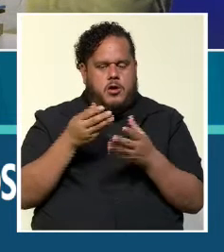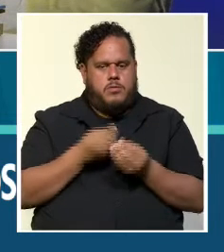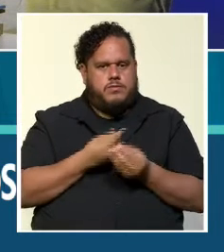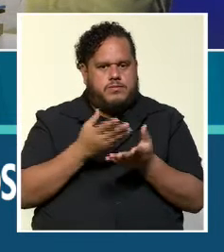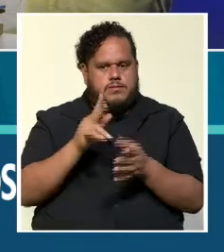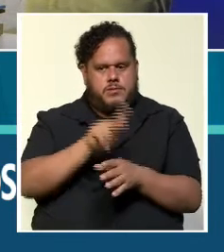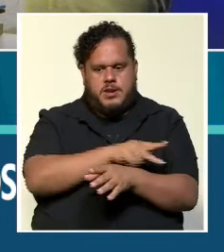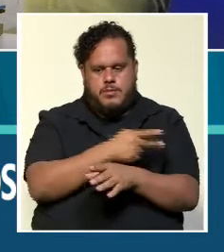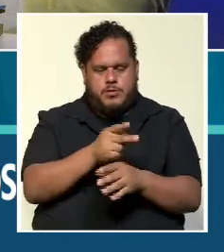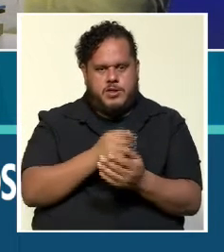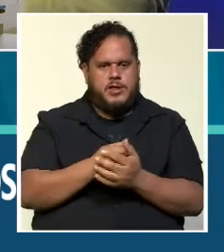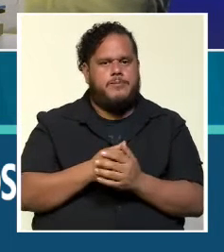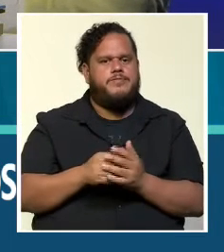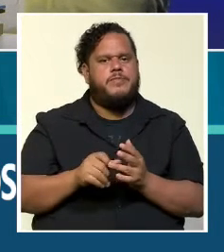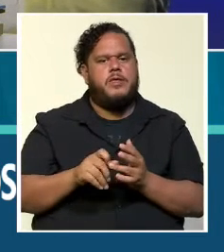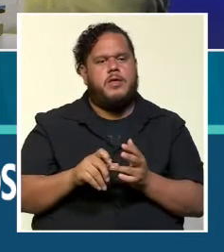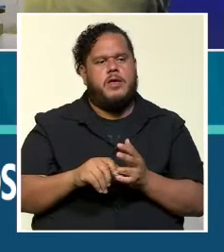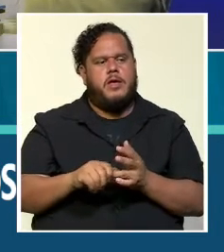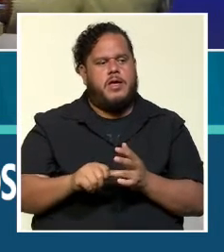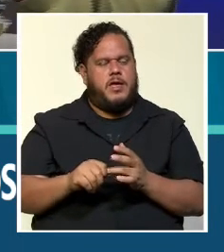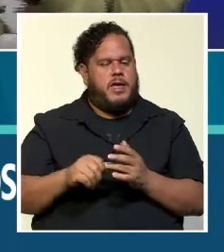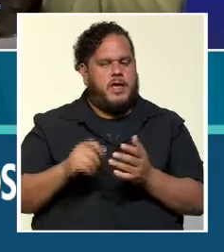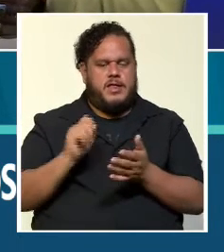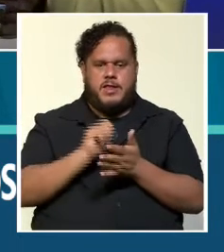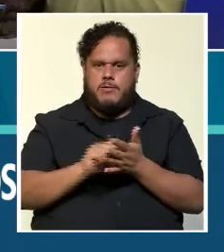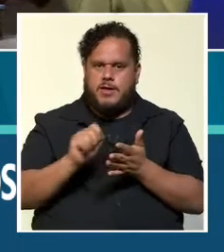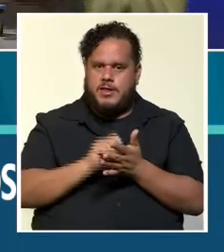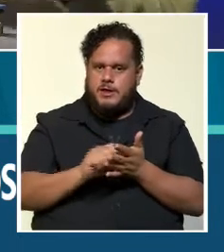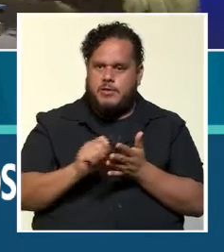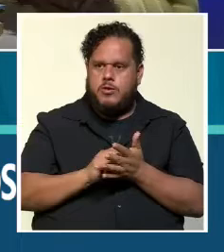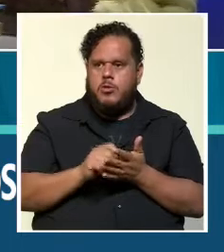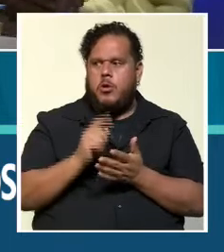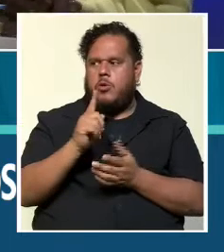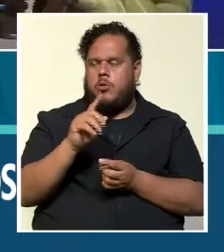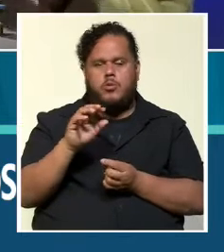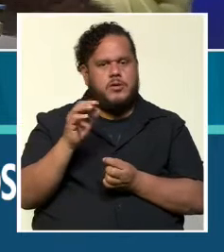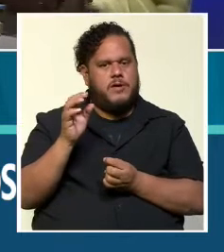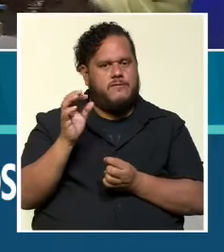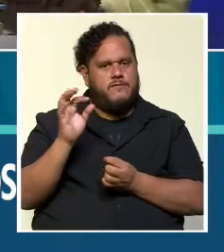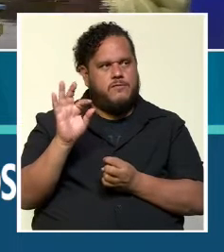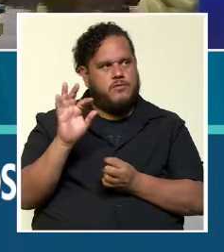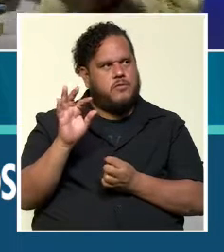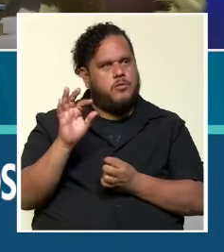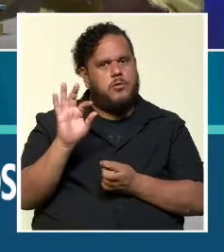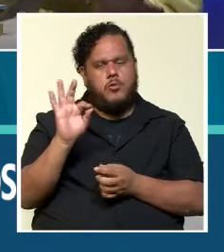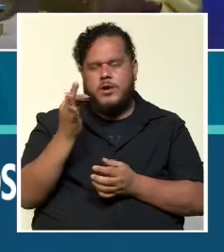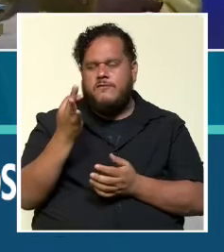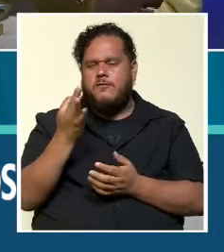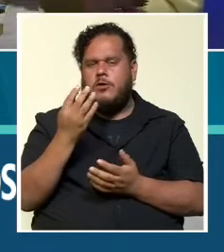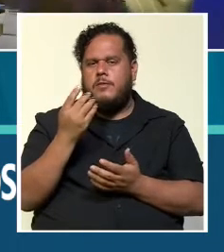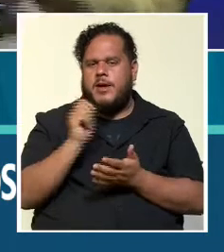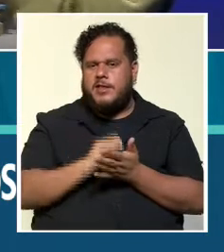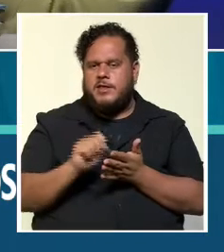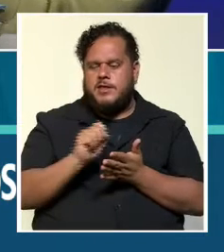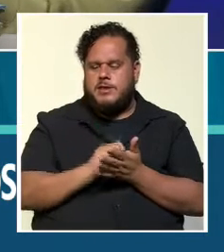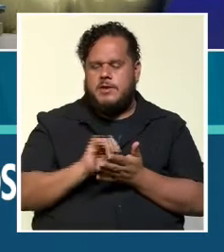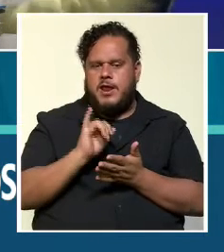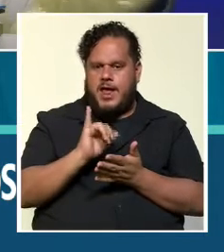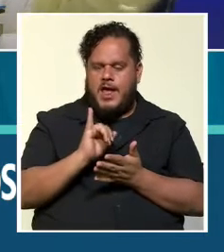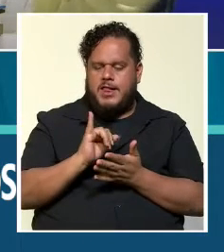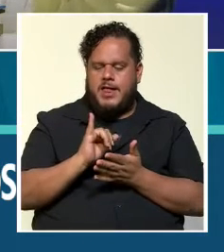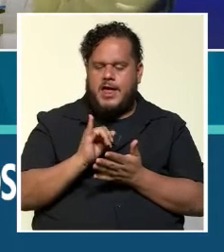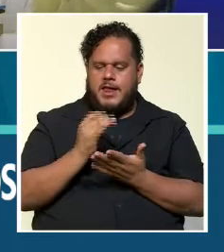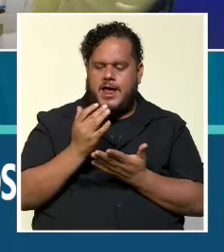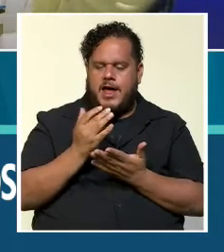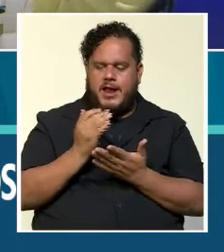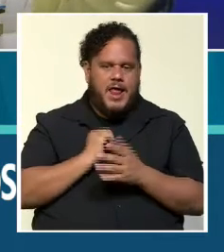venido escribiendo con una manera, perdón, más bien una manera de escribir era la que predominaba,